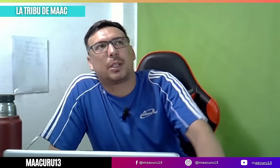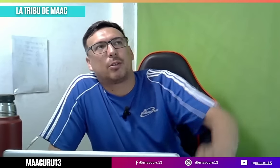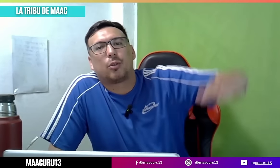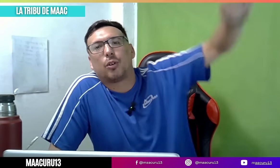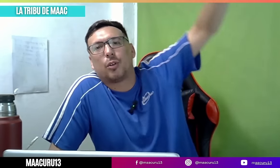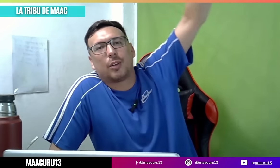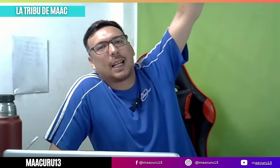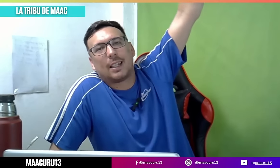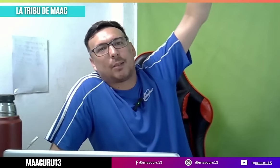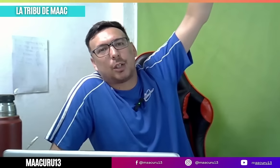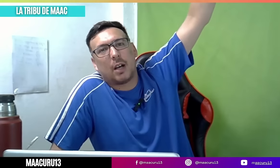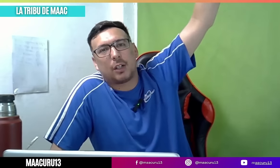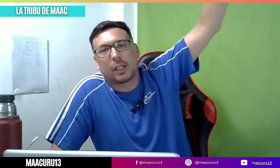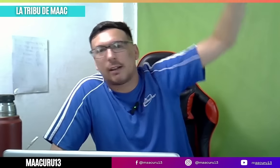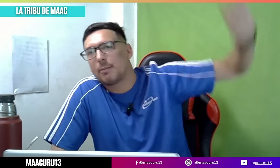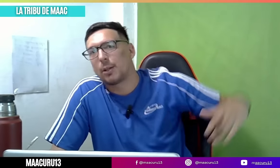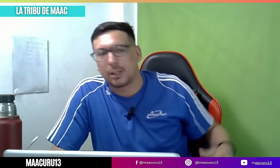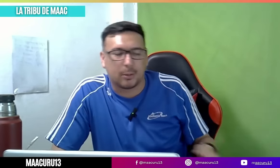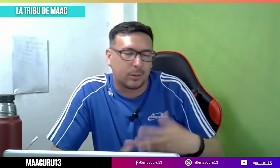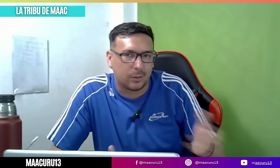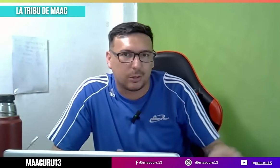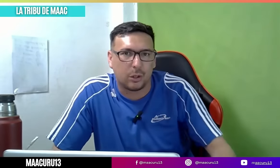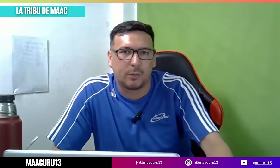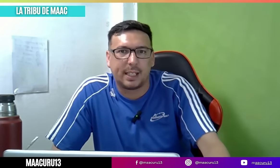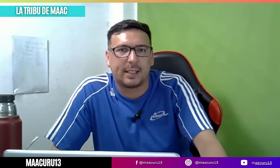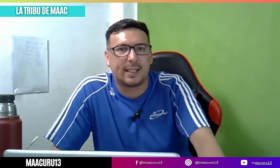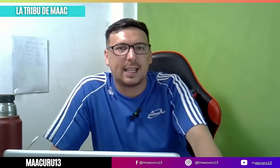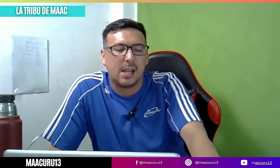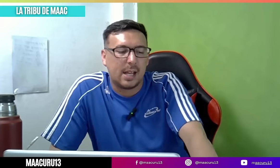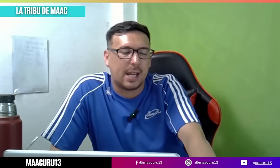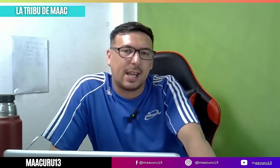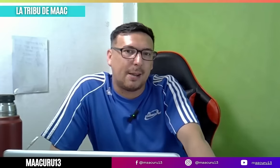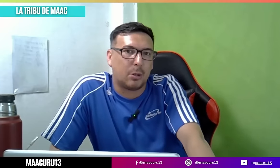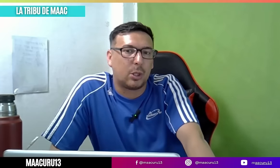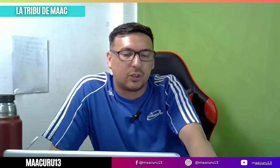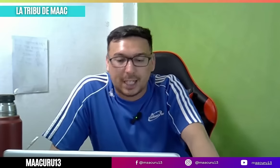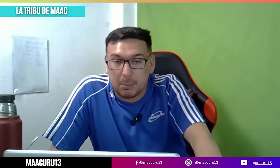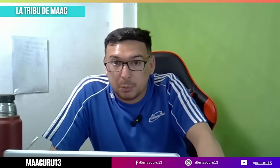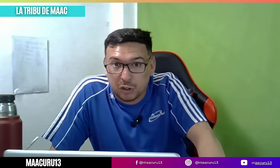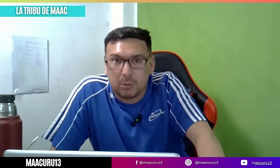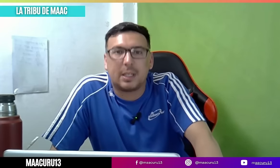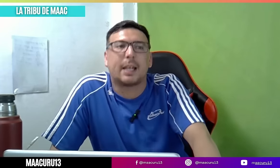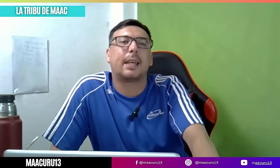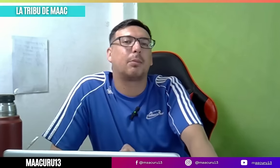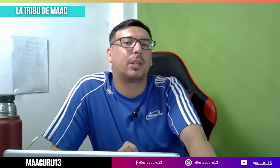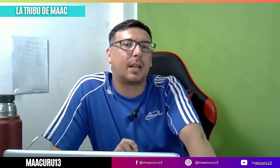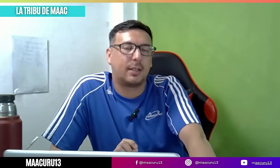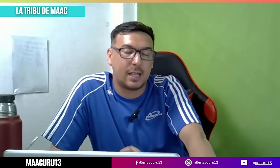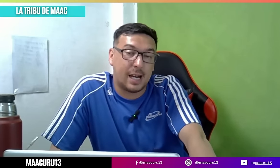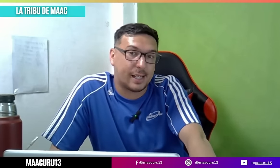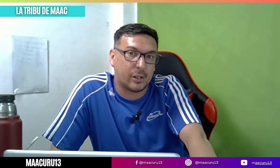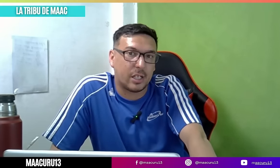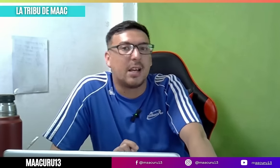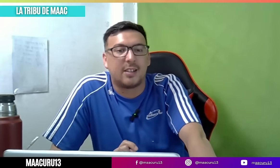vi que un coso grande brillaba allá arriba, pero no lo vi de día. Pero bueno, sé que en mi próximo viaje voy